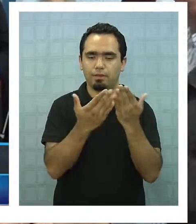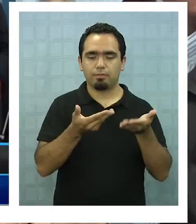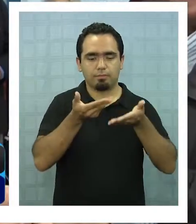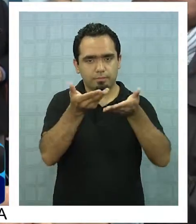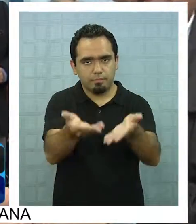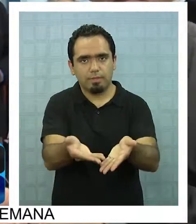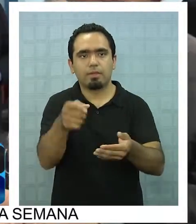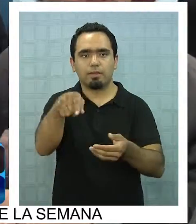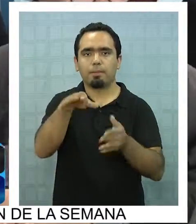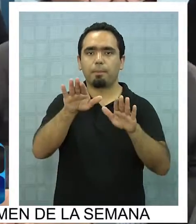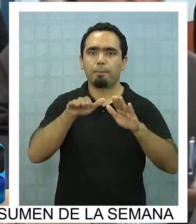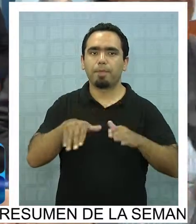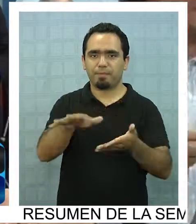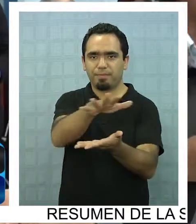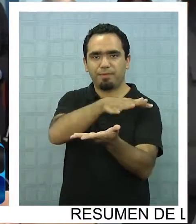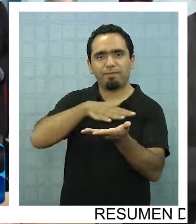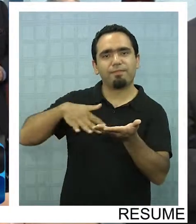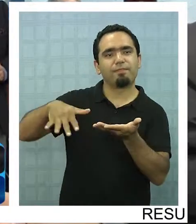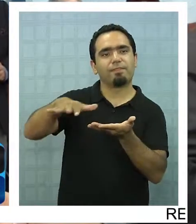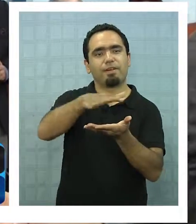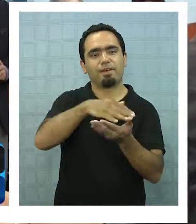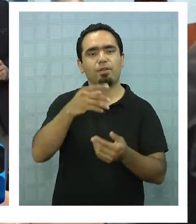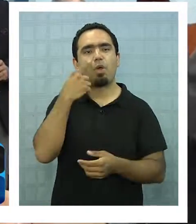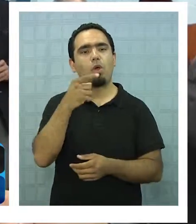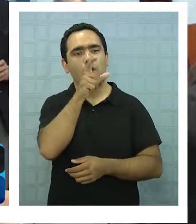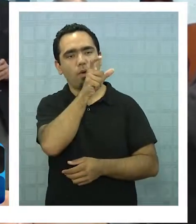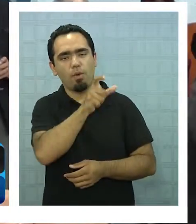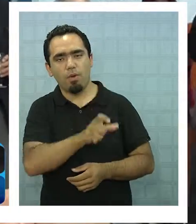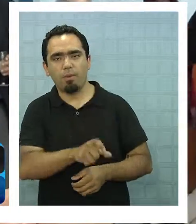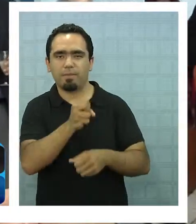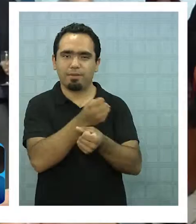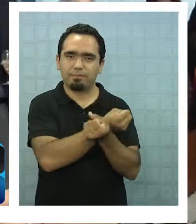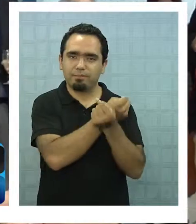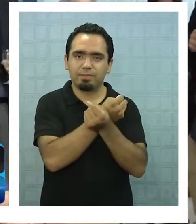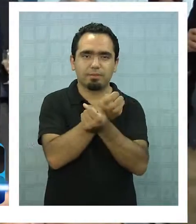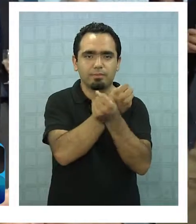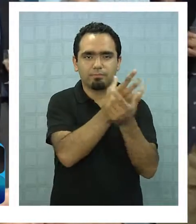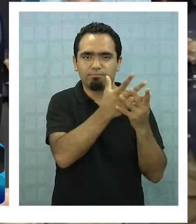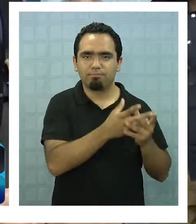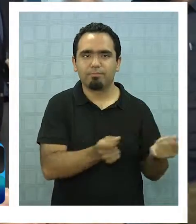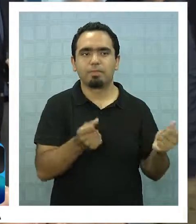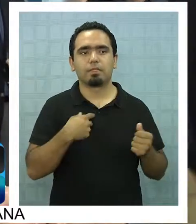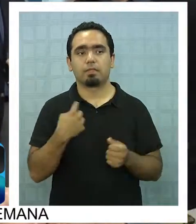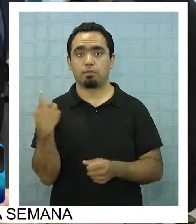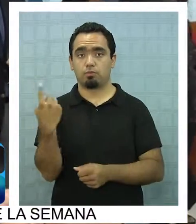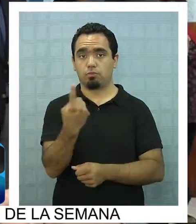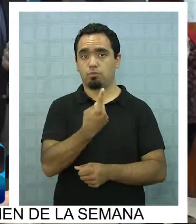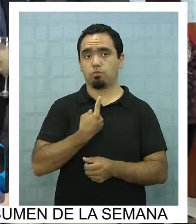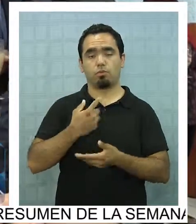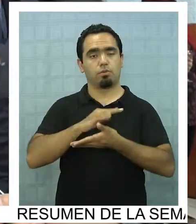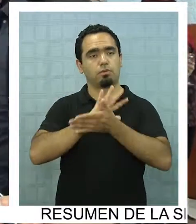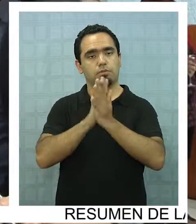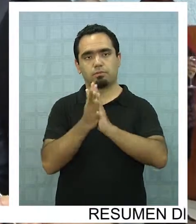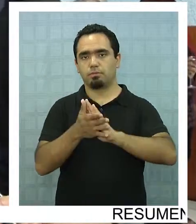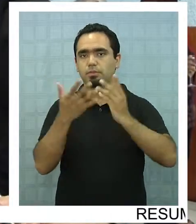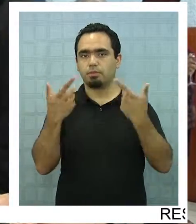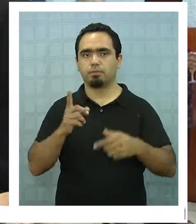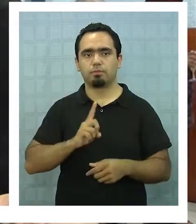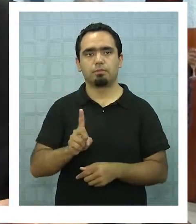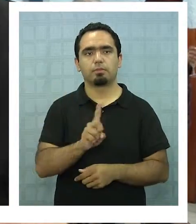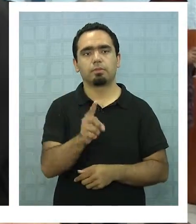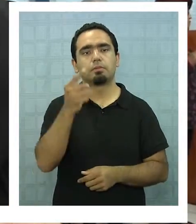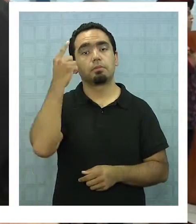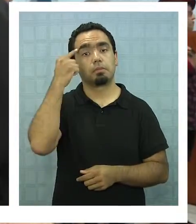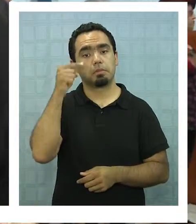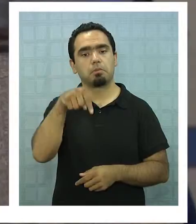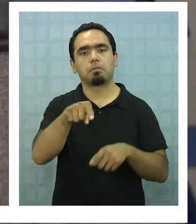propio barrio de Freddy Taberna, básicamente en su club deportivo donde todos pasamos por estos lados y consideramos que este es